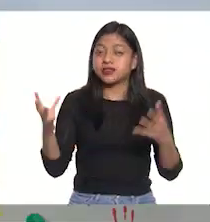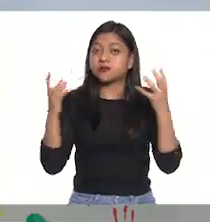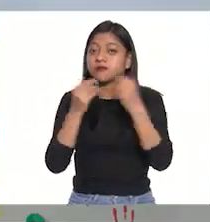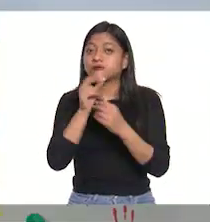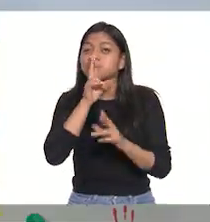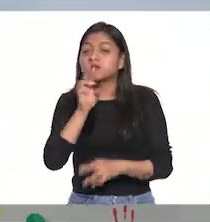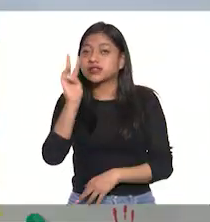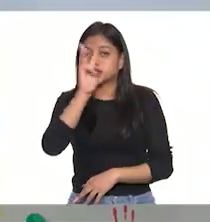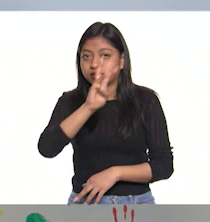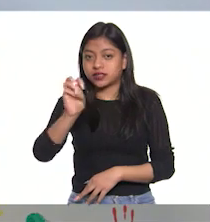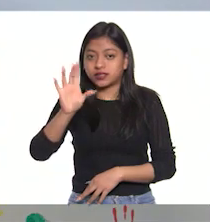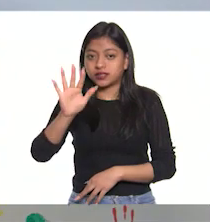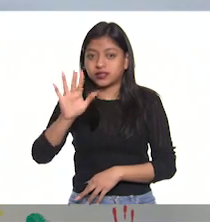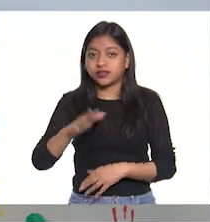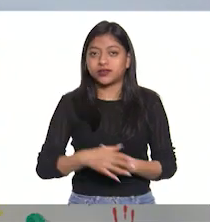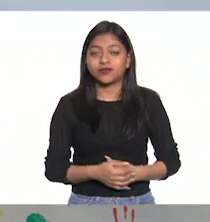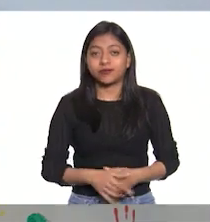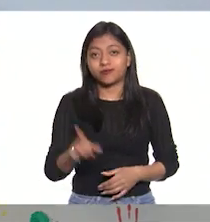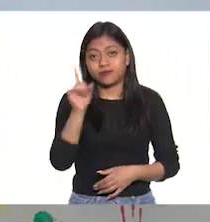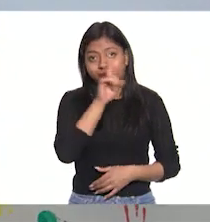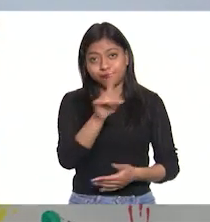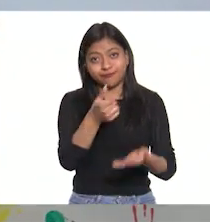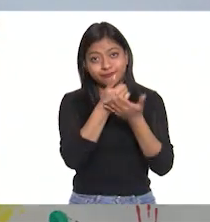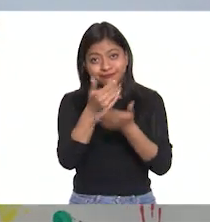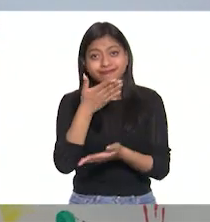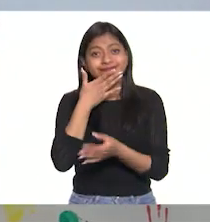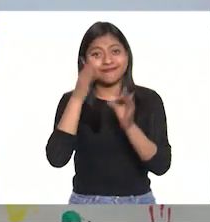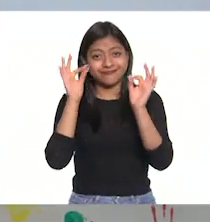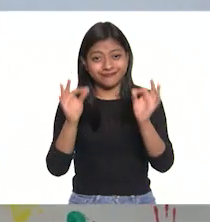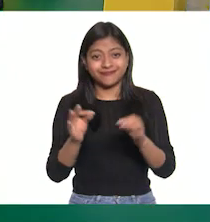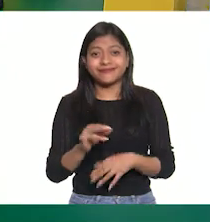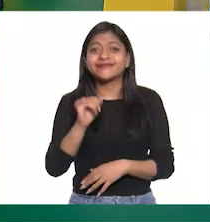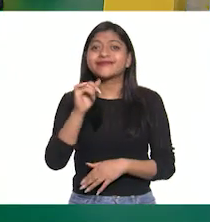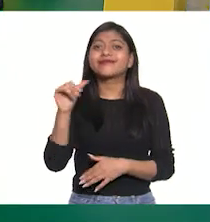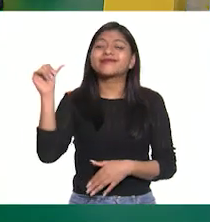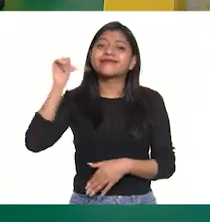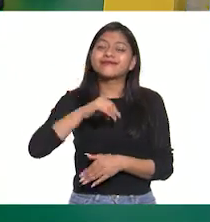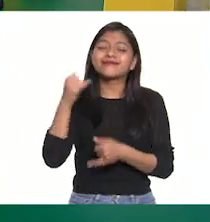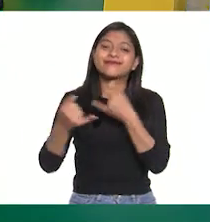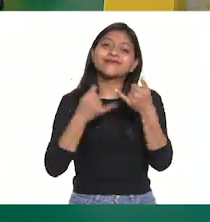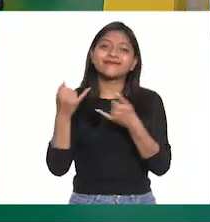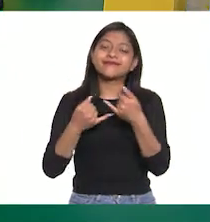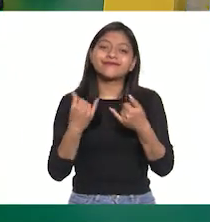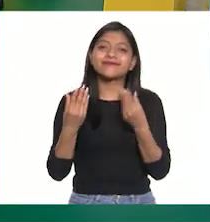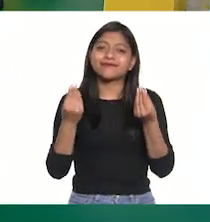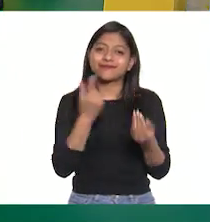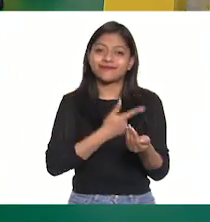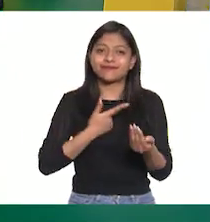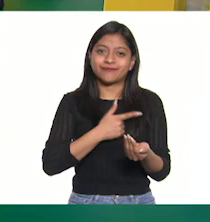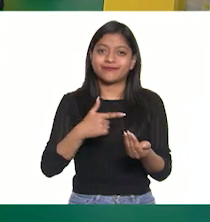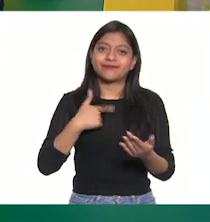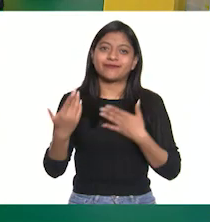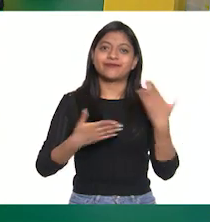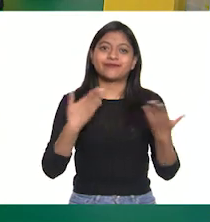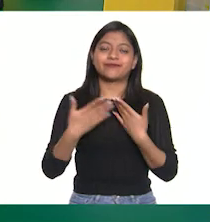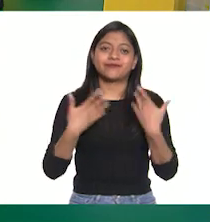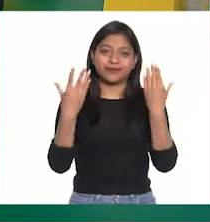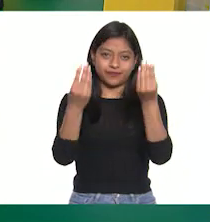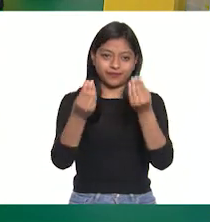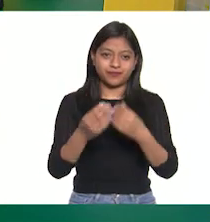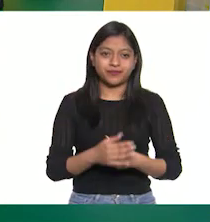Ay, creo que te están soplando las niñas y los niños. Sí, muy bien. Sí, nos gusta mucho este juego, ¿verdad, niñas y niños? Yo me estoy divirtiendo